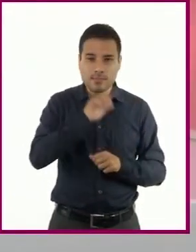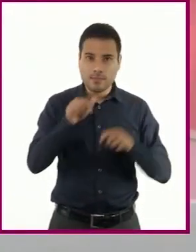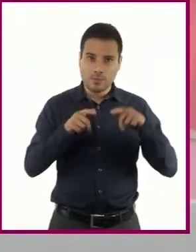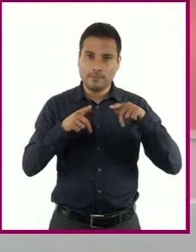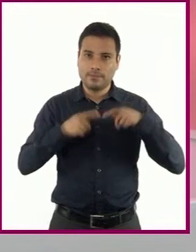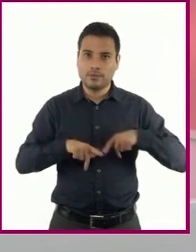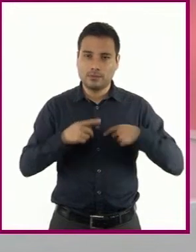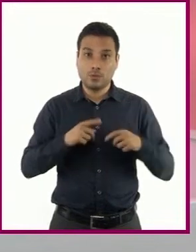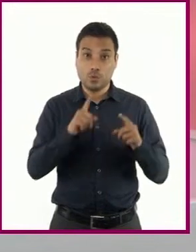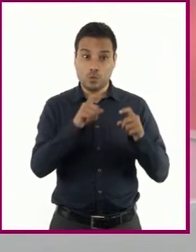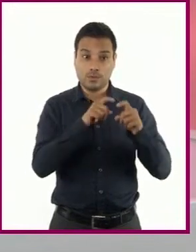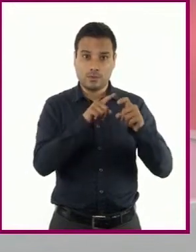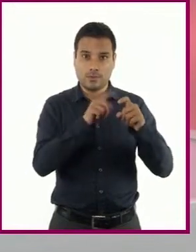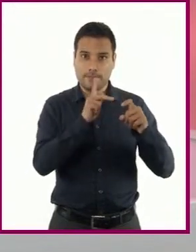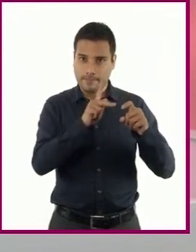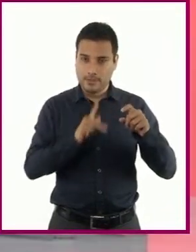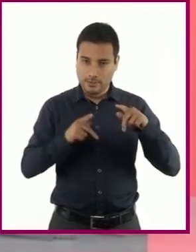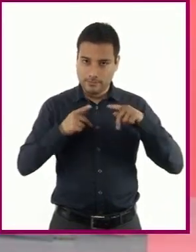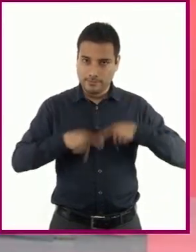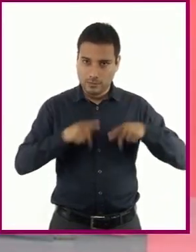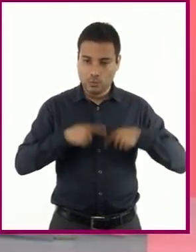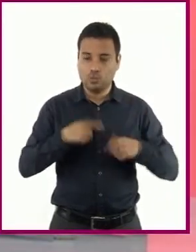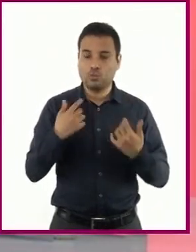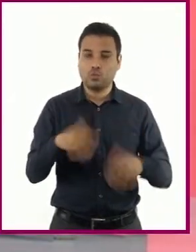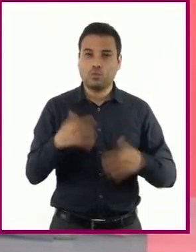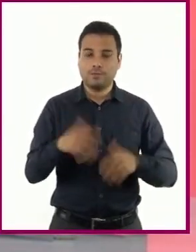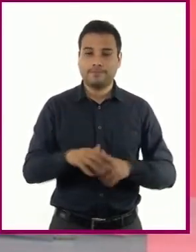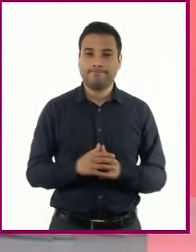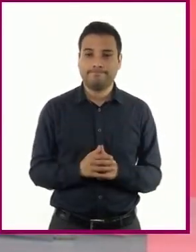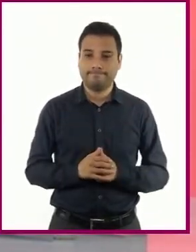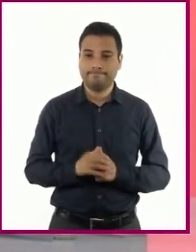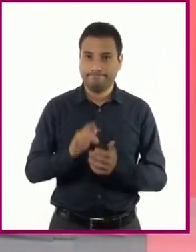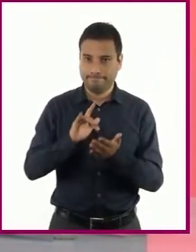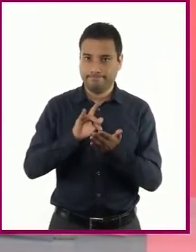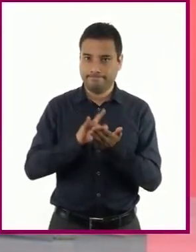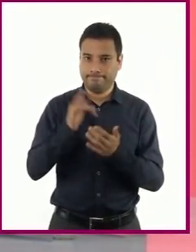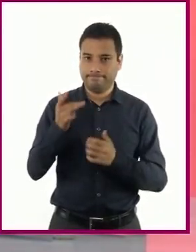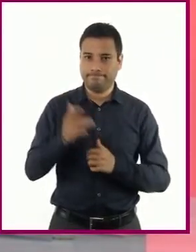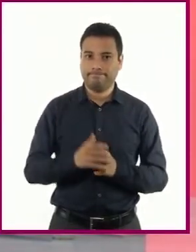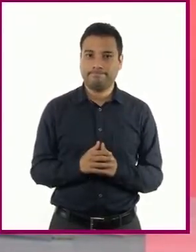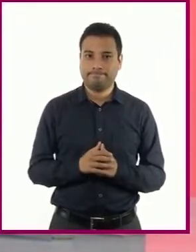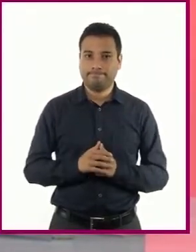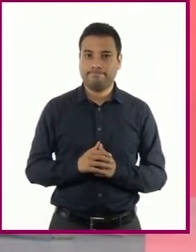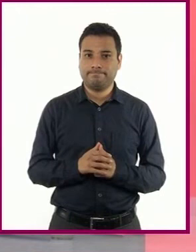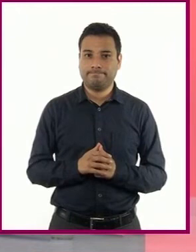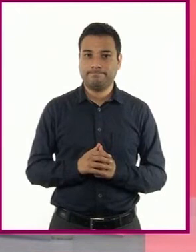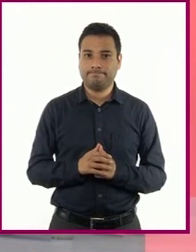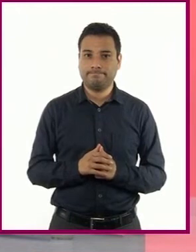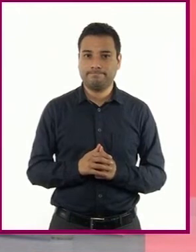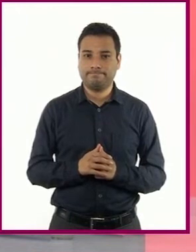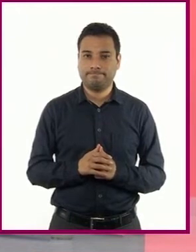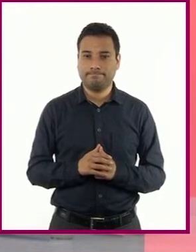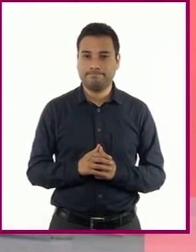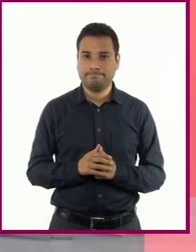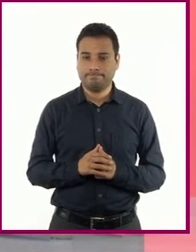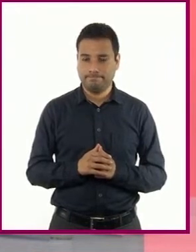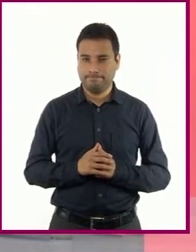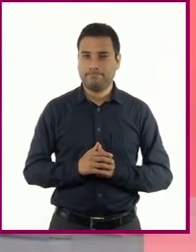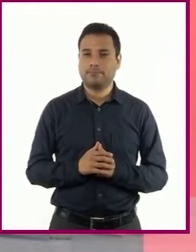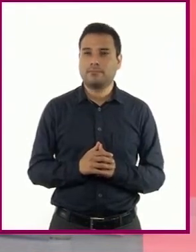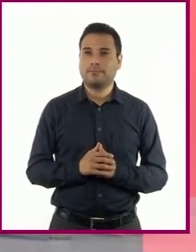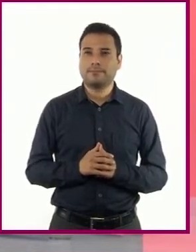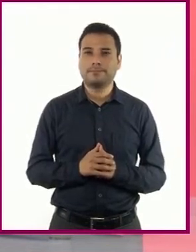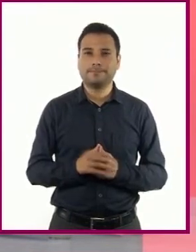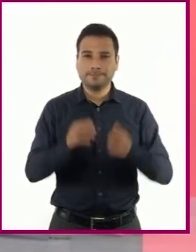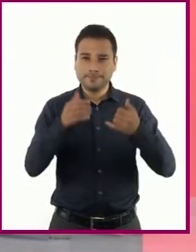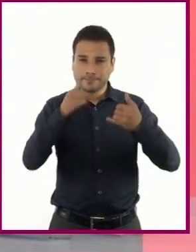estrechamente vinculados de alguna manera. Así es. Muchas gracias. Doctor, ¿qué tan útil resulta estudiar las reacciones químicas en términos